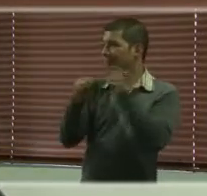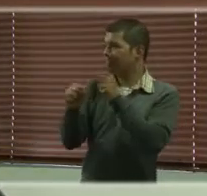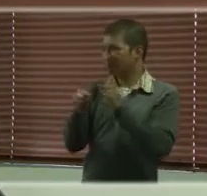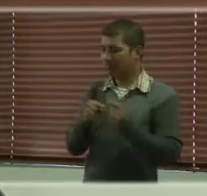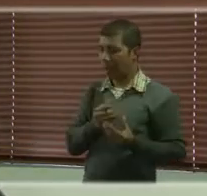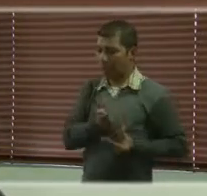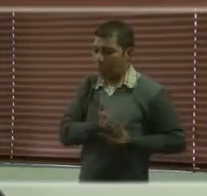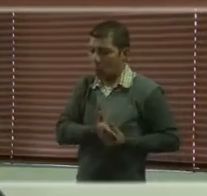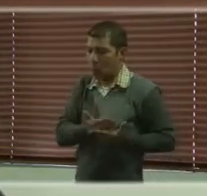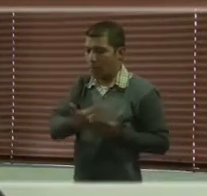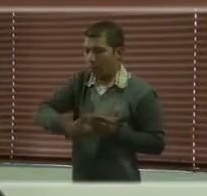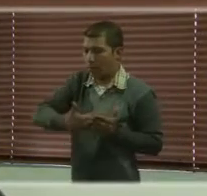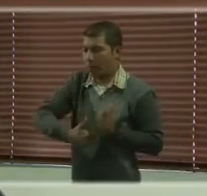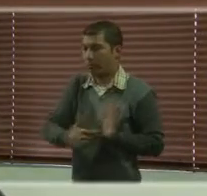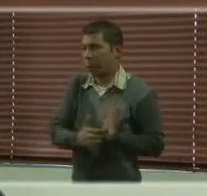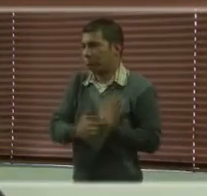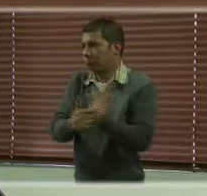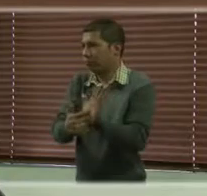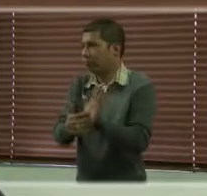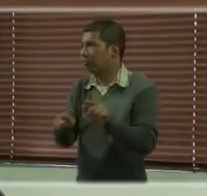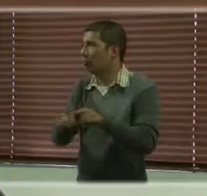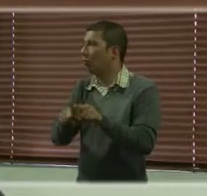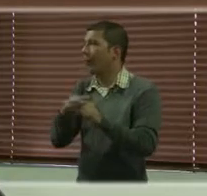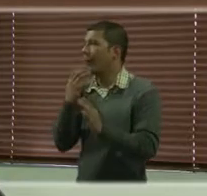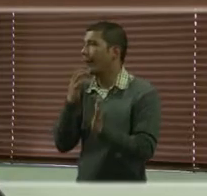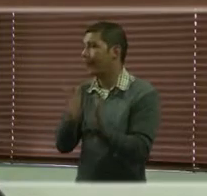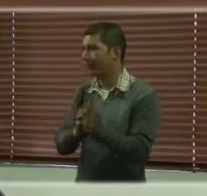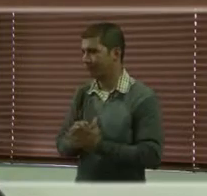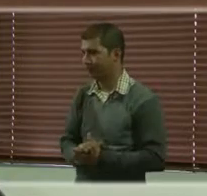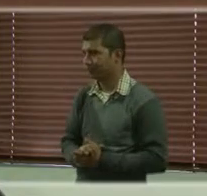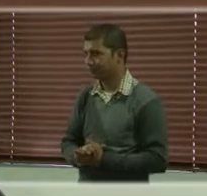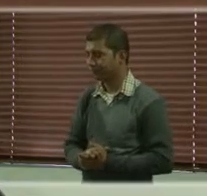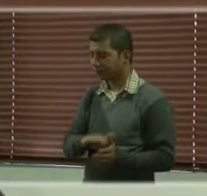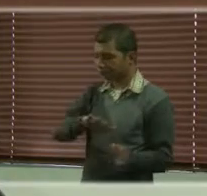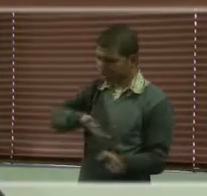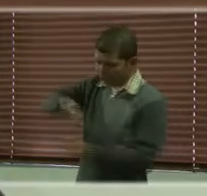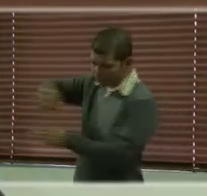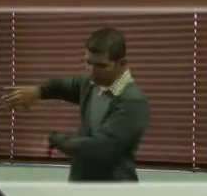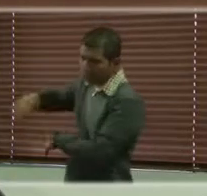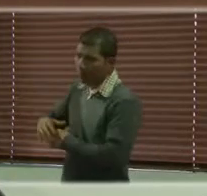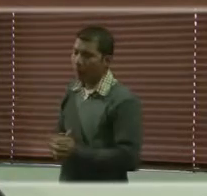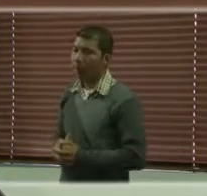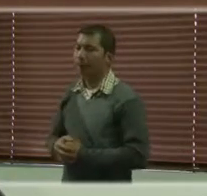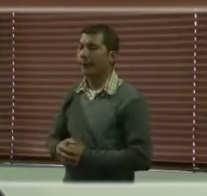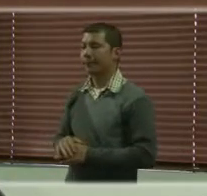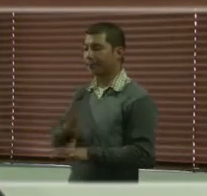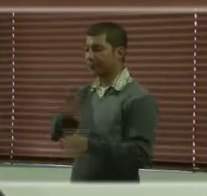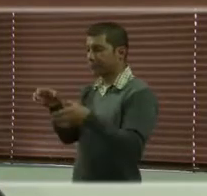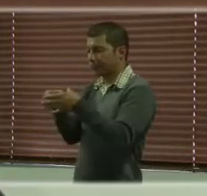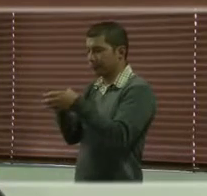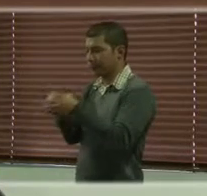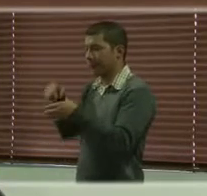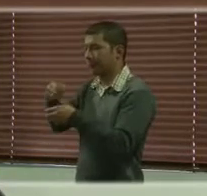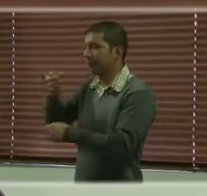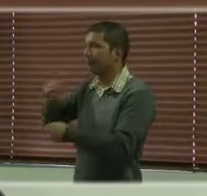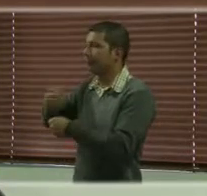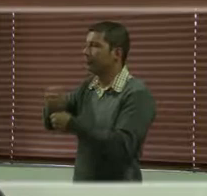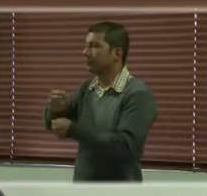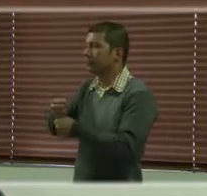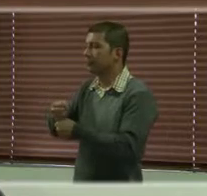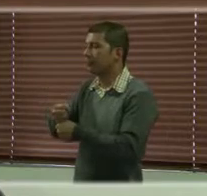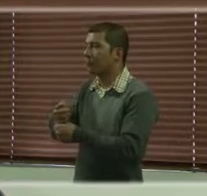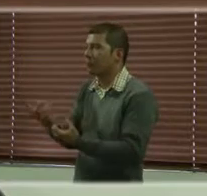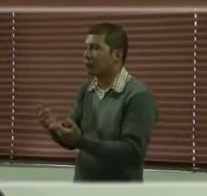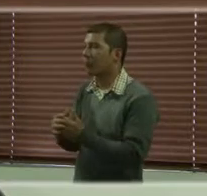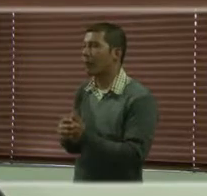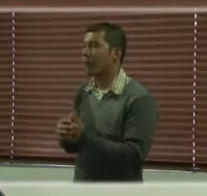además el comité también además de ese trabajo desarrolla lo que nosotros denominamos